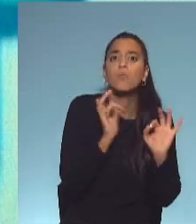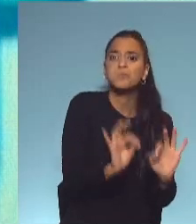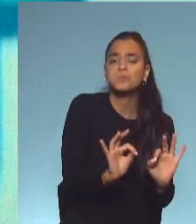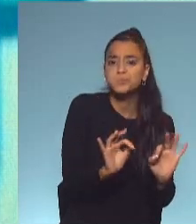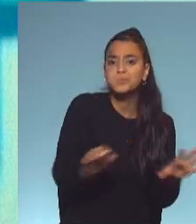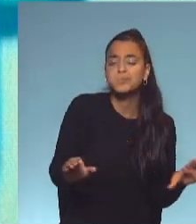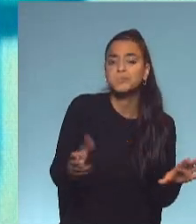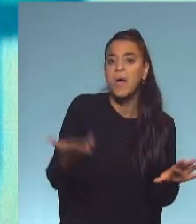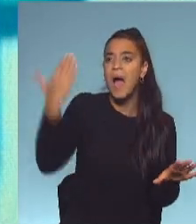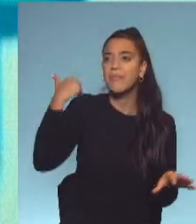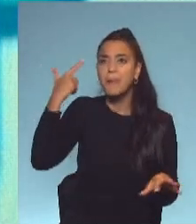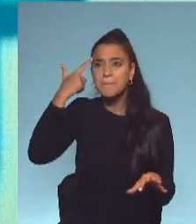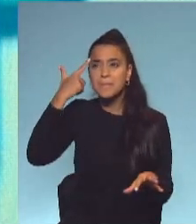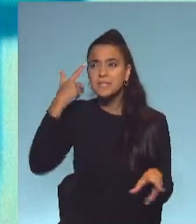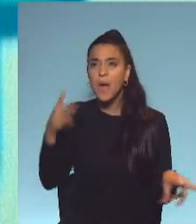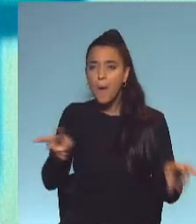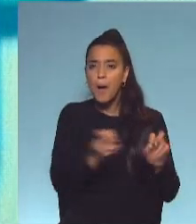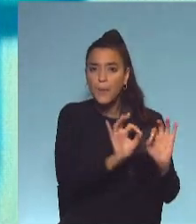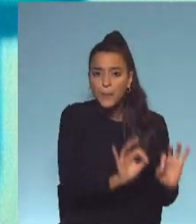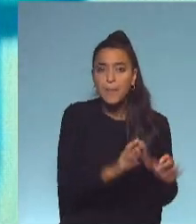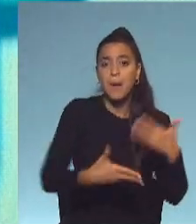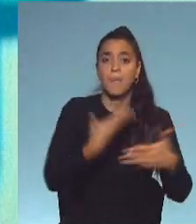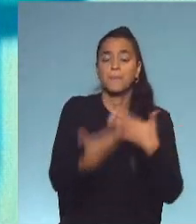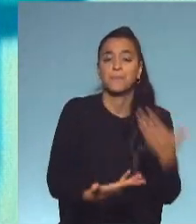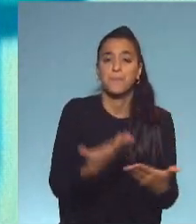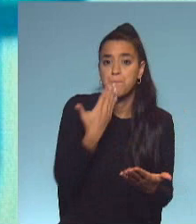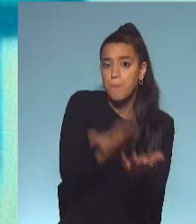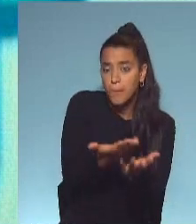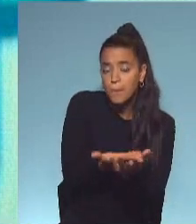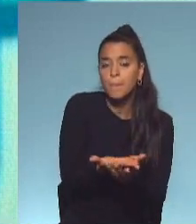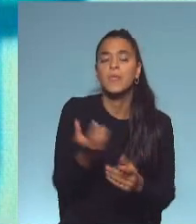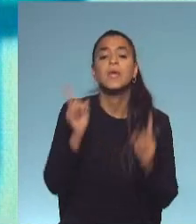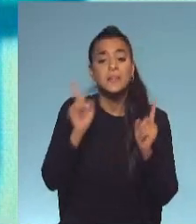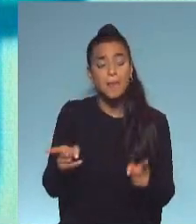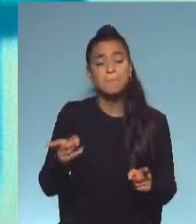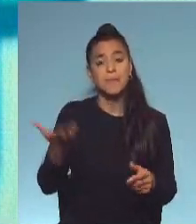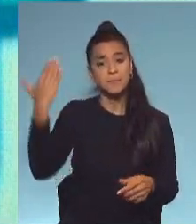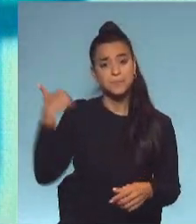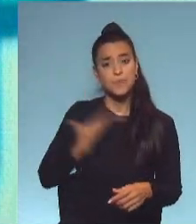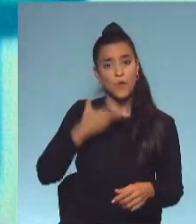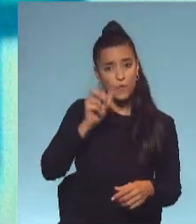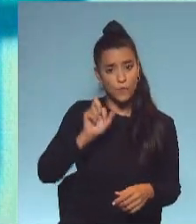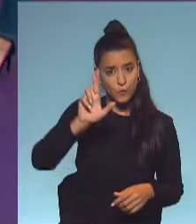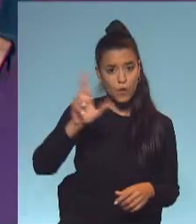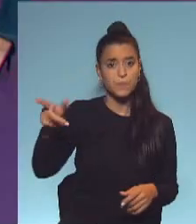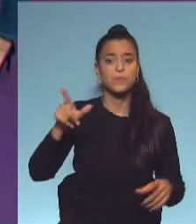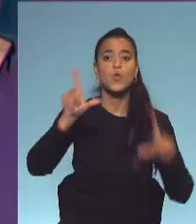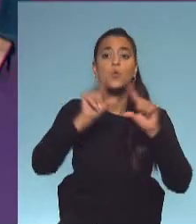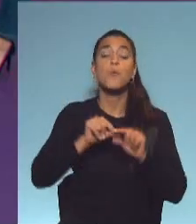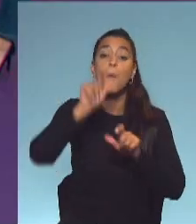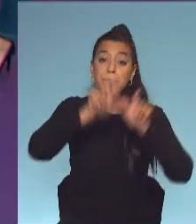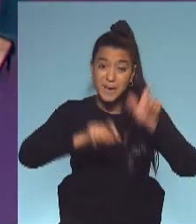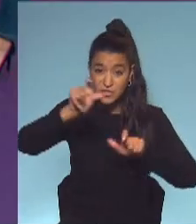expectativas de lo que se había generado justamente para llevar adelante la iniciativa. Y también, Flor, dabas el número de